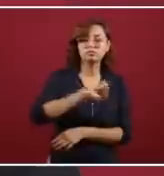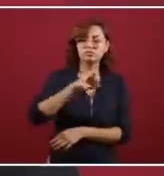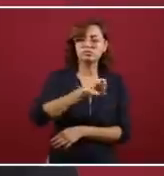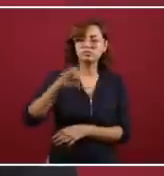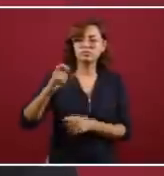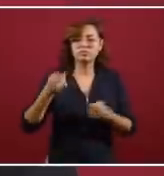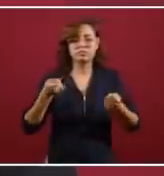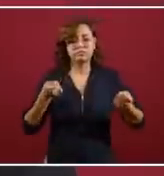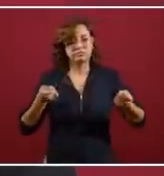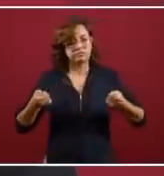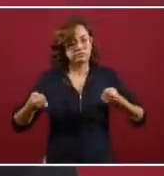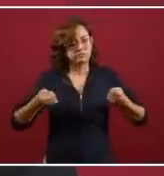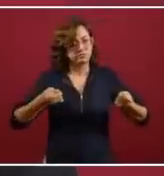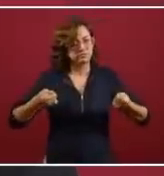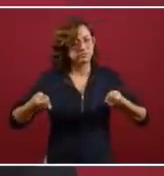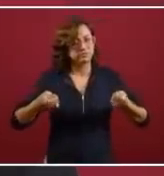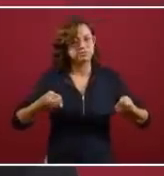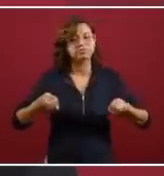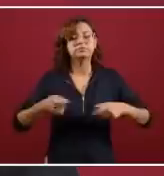tengamos crecimiento.